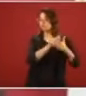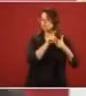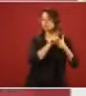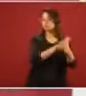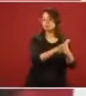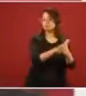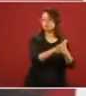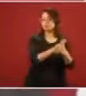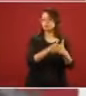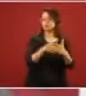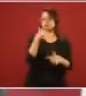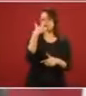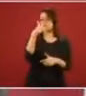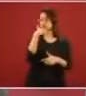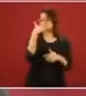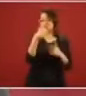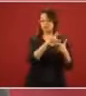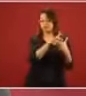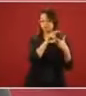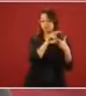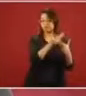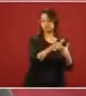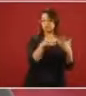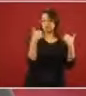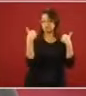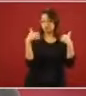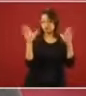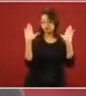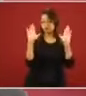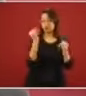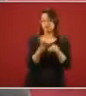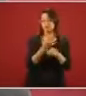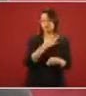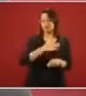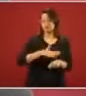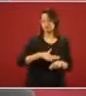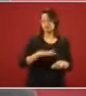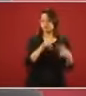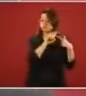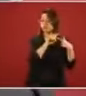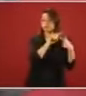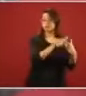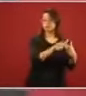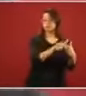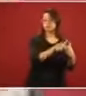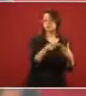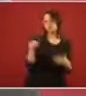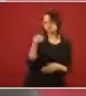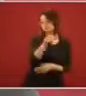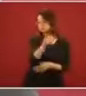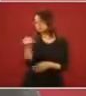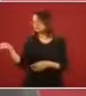el régimen de corrupción, de injusticias, todo lo demás